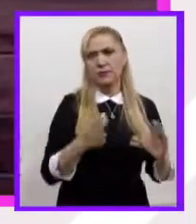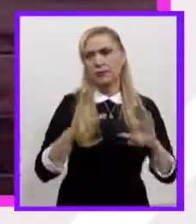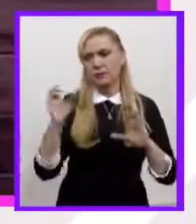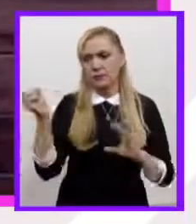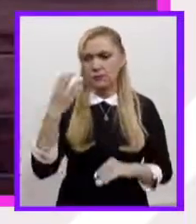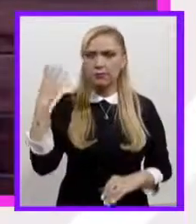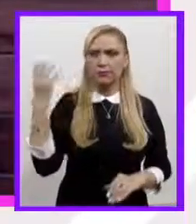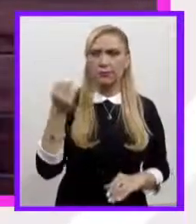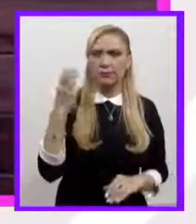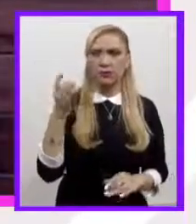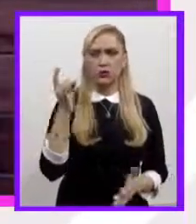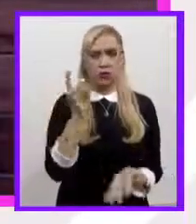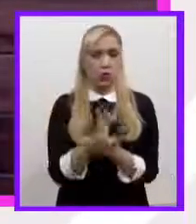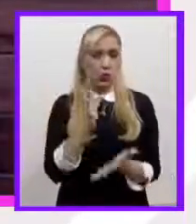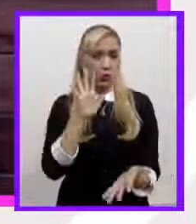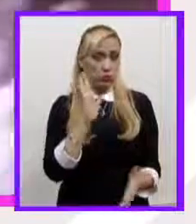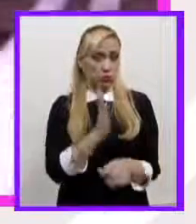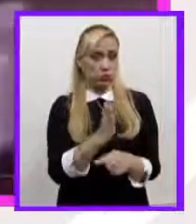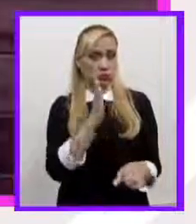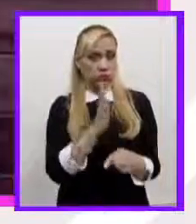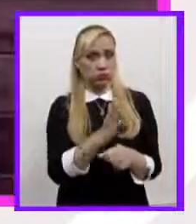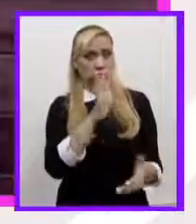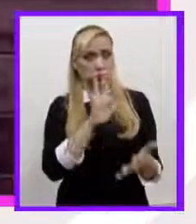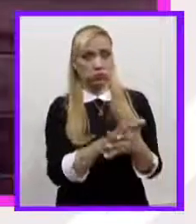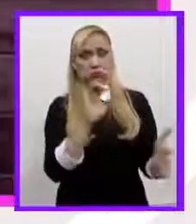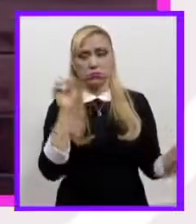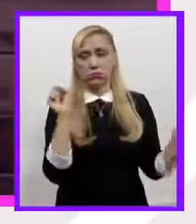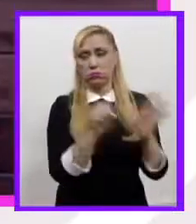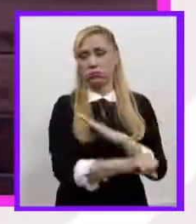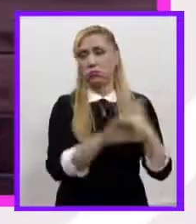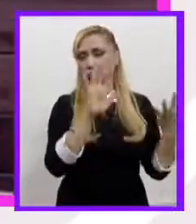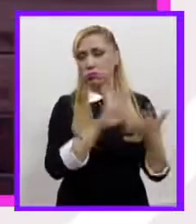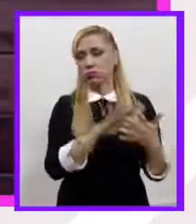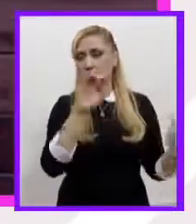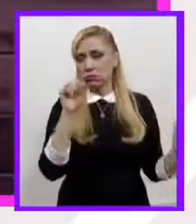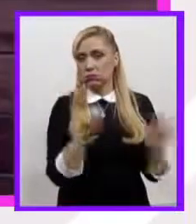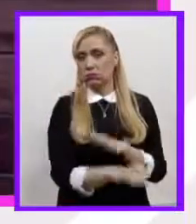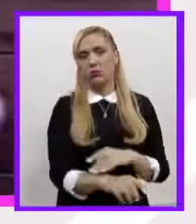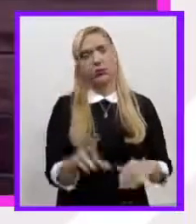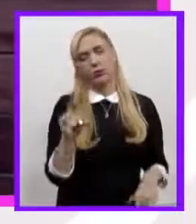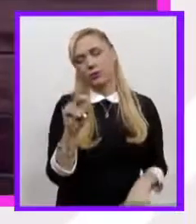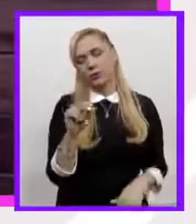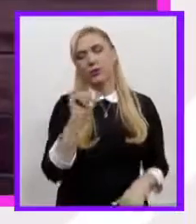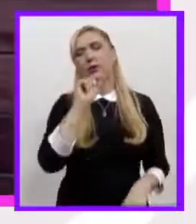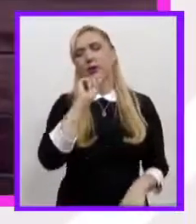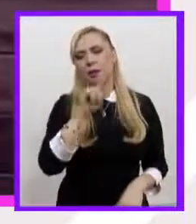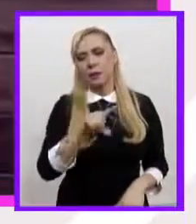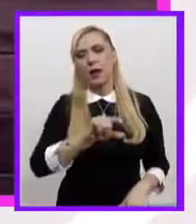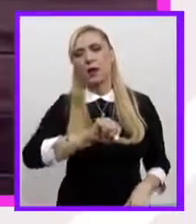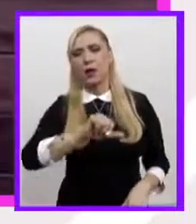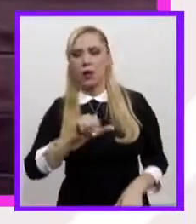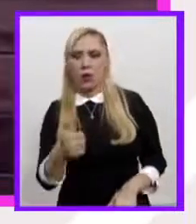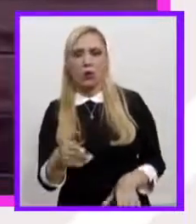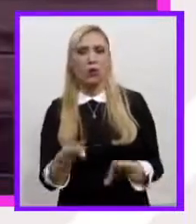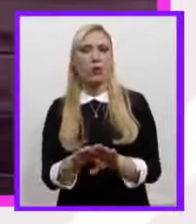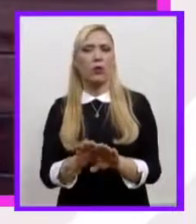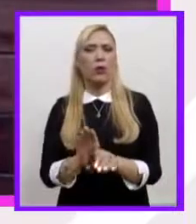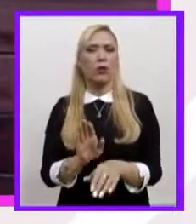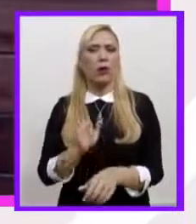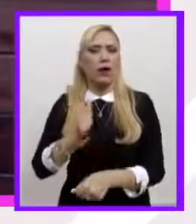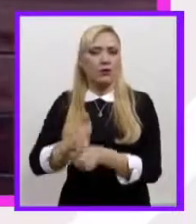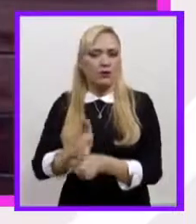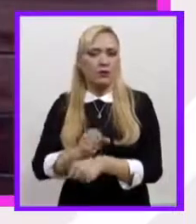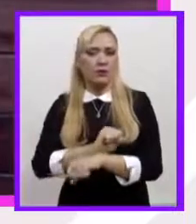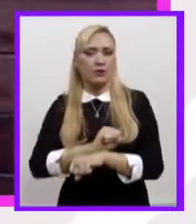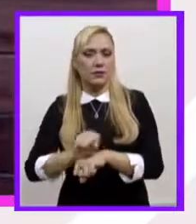solamente con lo punitivo, ¿no? A veces pensamos que solamente lo punitivo sanciona, pero no solo, también lo administrativo. Y creo que de eso se trata la